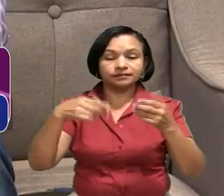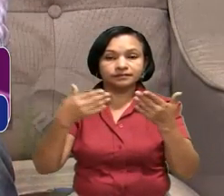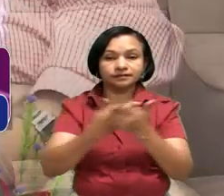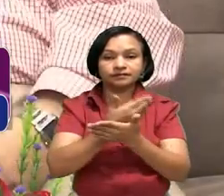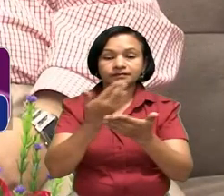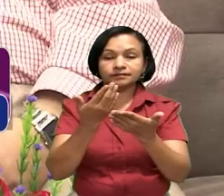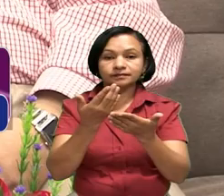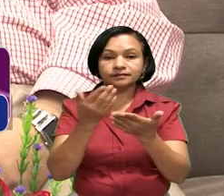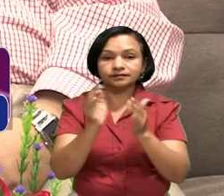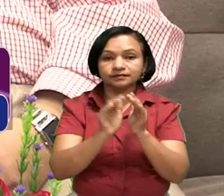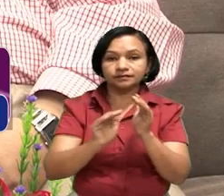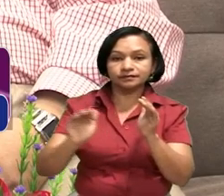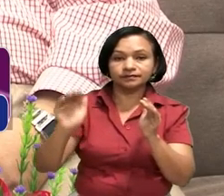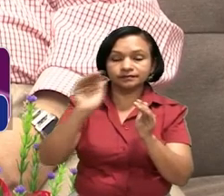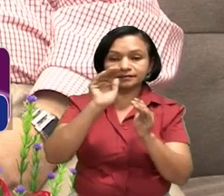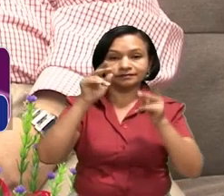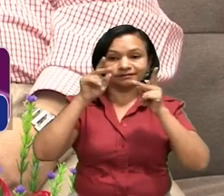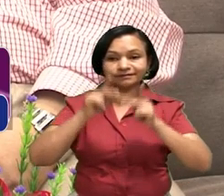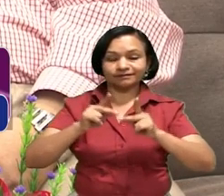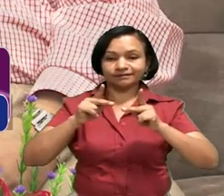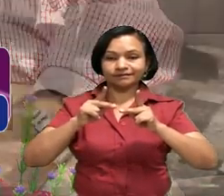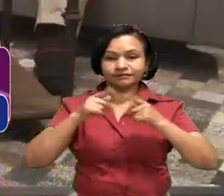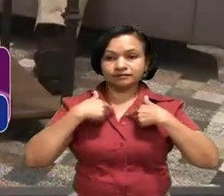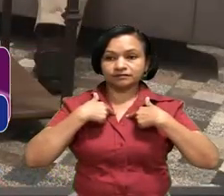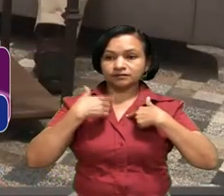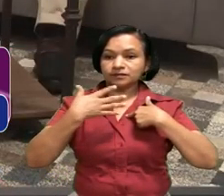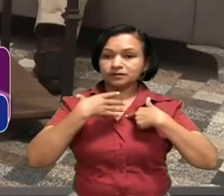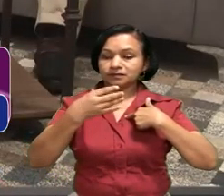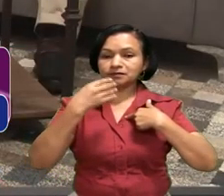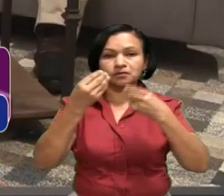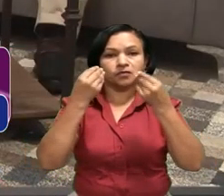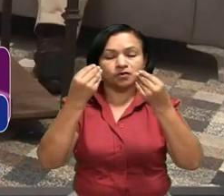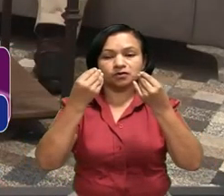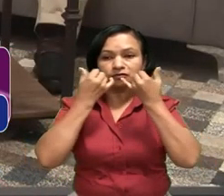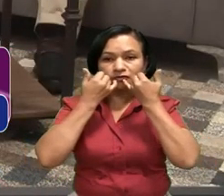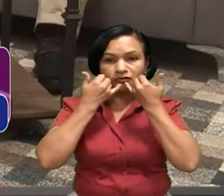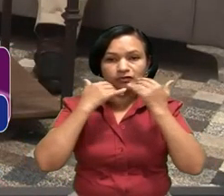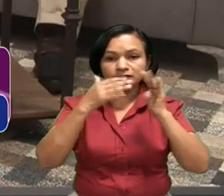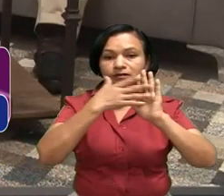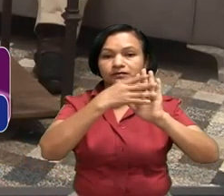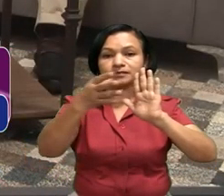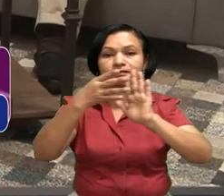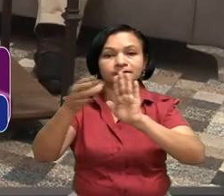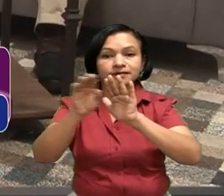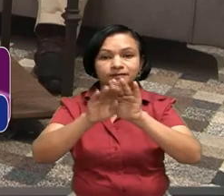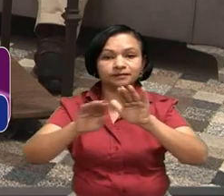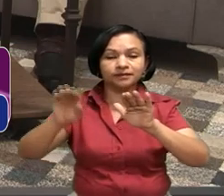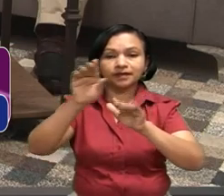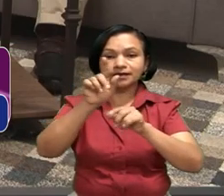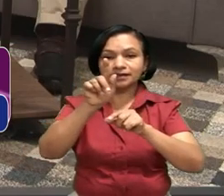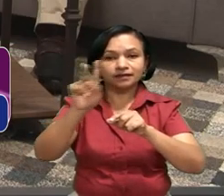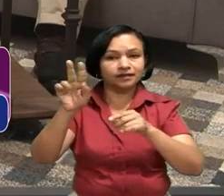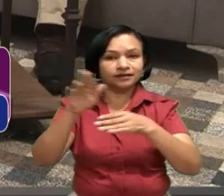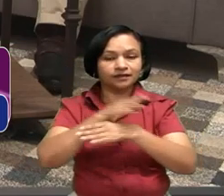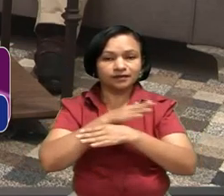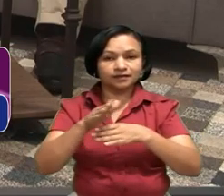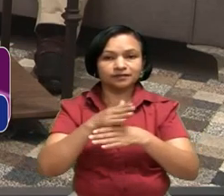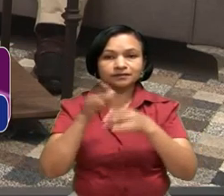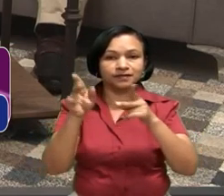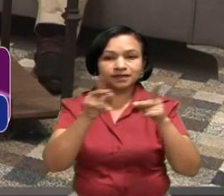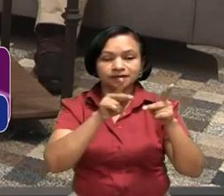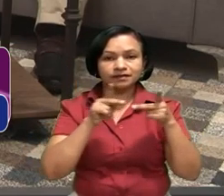influencers es decir personas individuales que tienen inclusive mayor alcance que canales mismo es decir